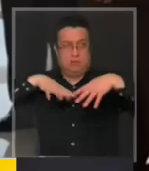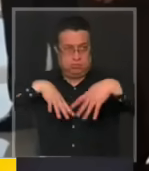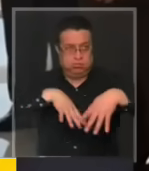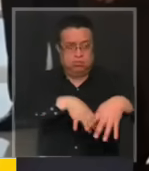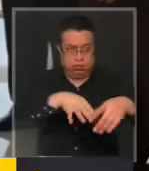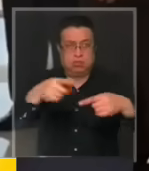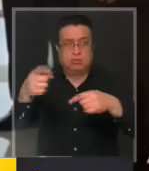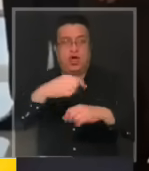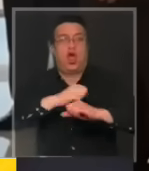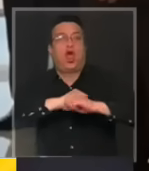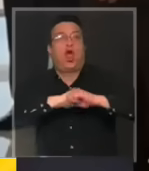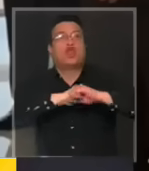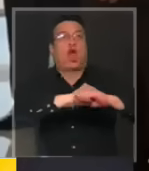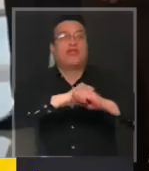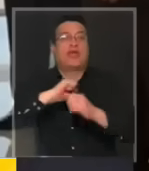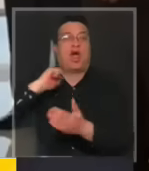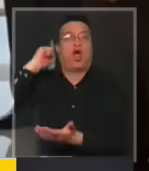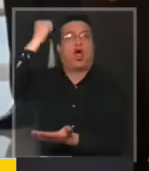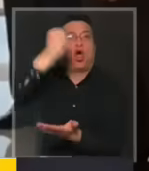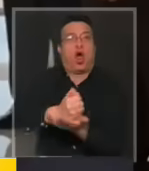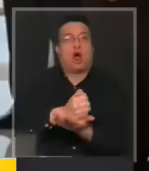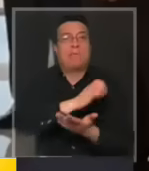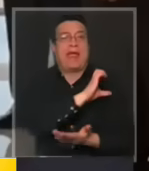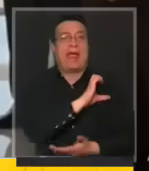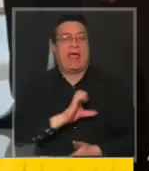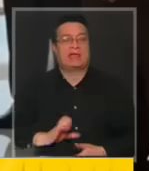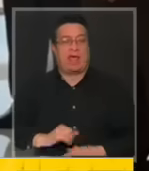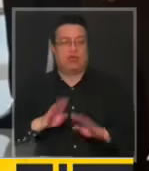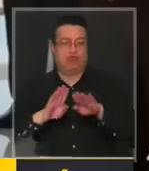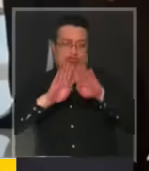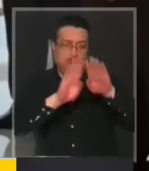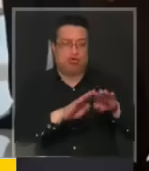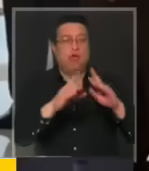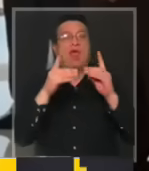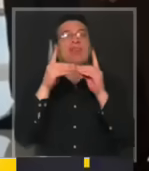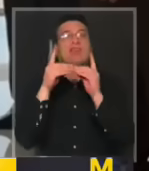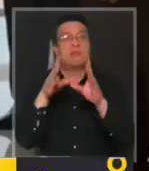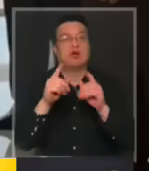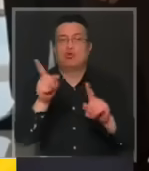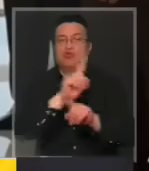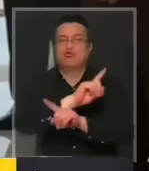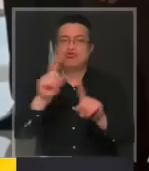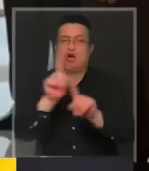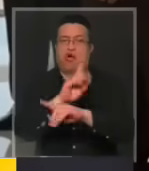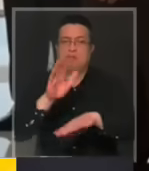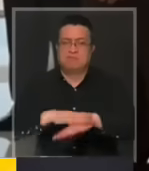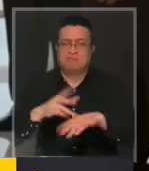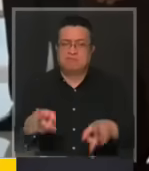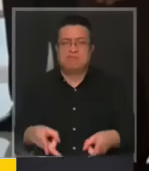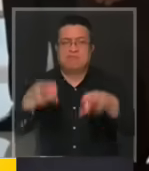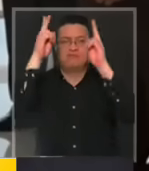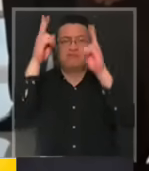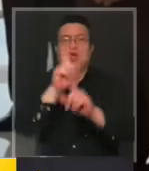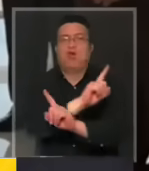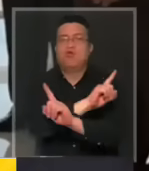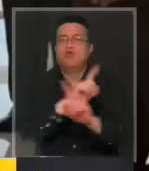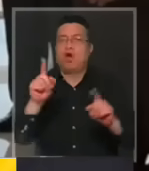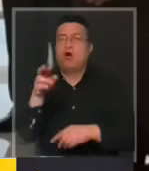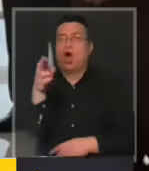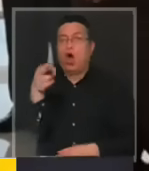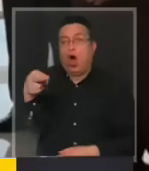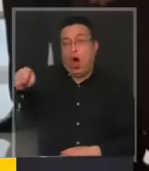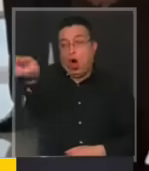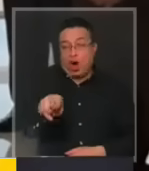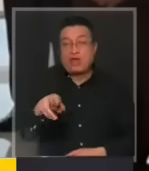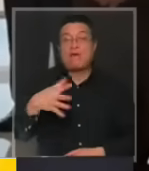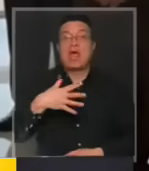en contra del golpe de Estado, en favor de la democracia. No podemos permitir que una vez más